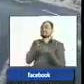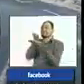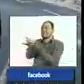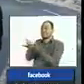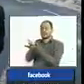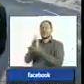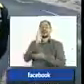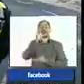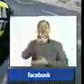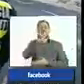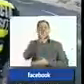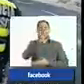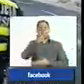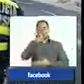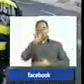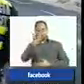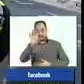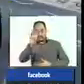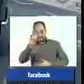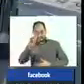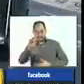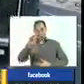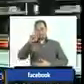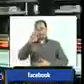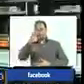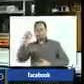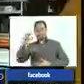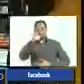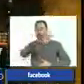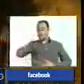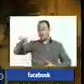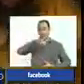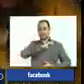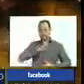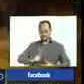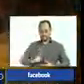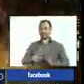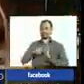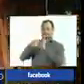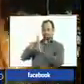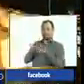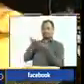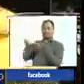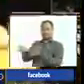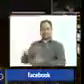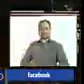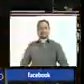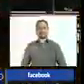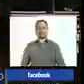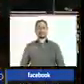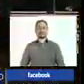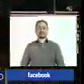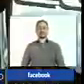las 10.860 unidades a nivel nacional. Imágenes y reporte de Néstor Hernández, Noticiero Hechos.